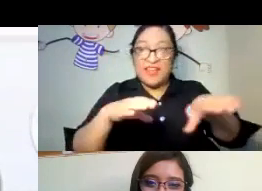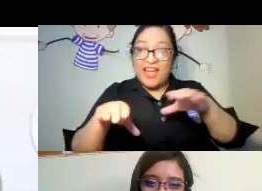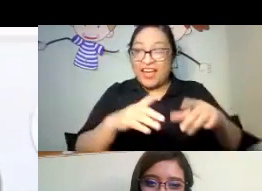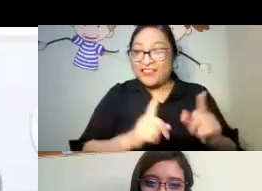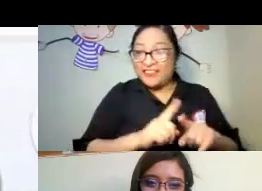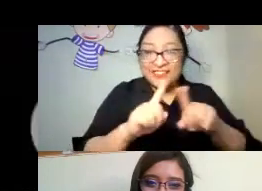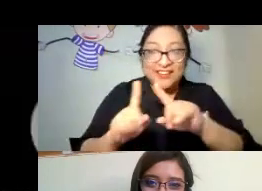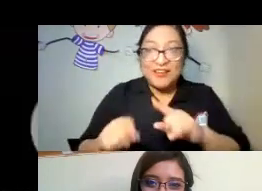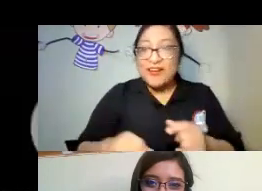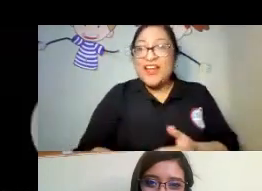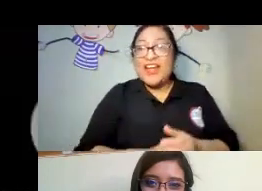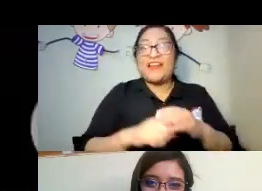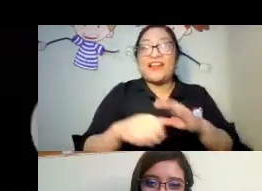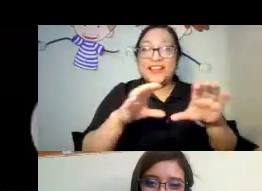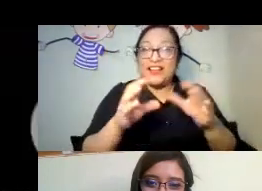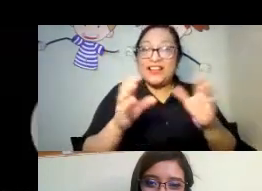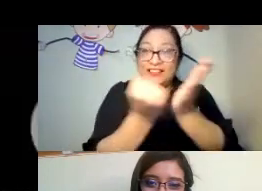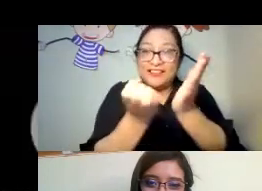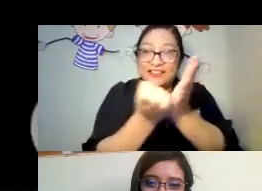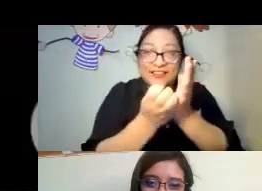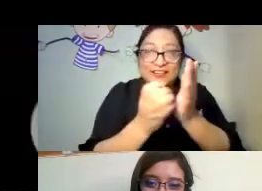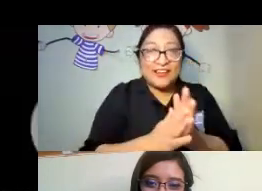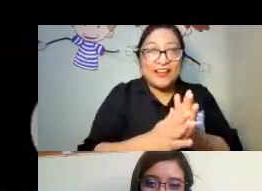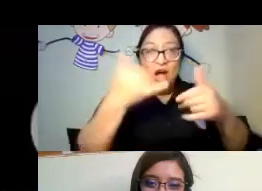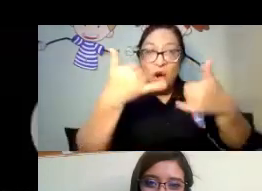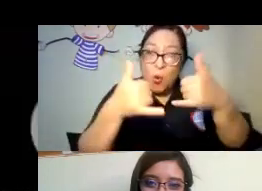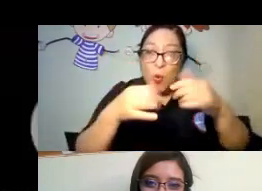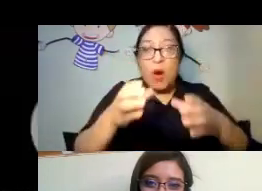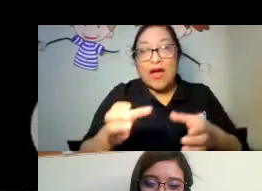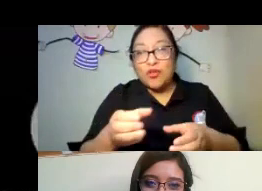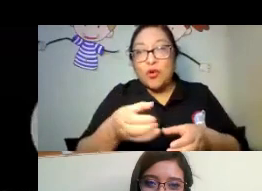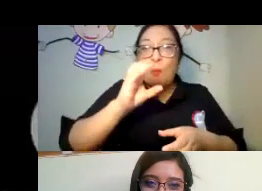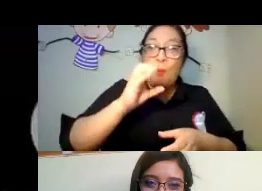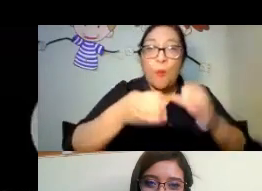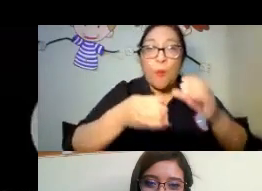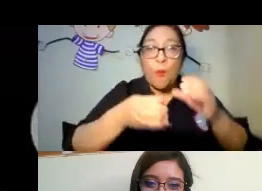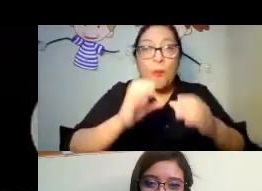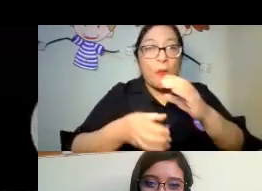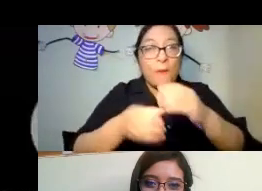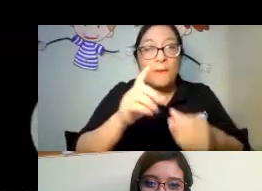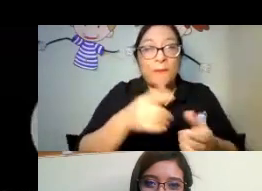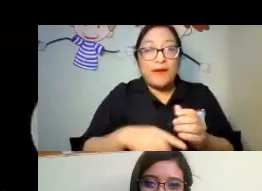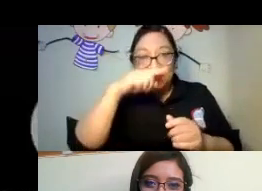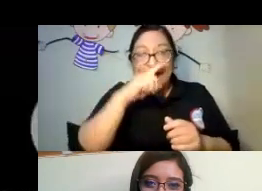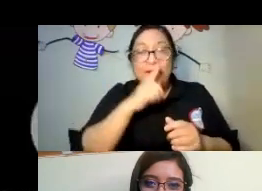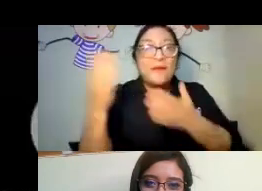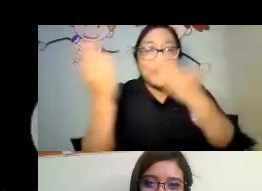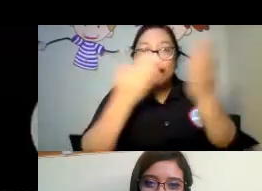centro educativo, jugando con vasitos, los estudiantes de inclusión escolar.